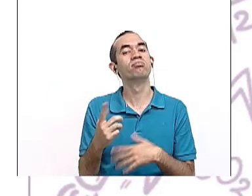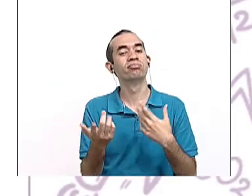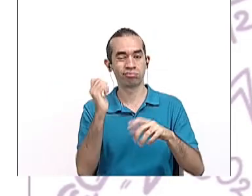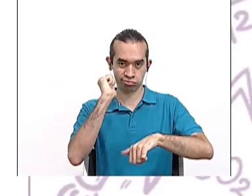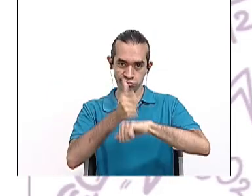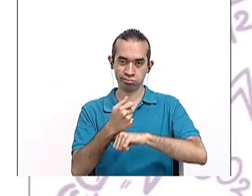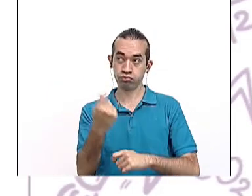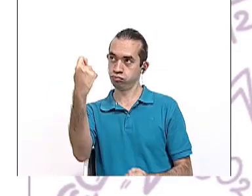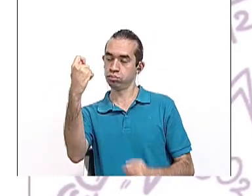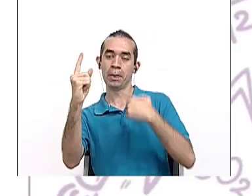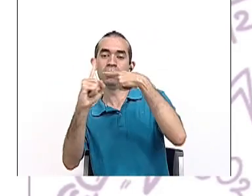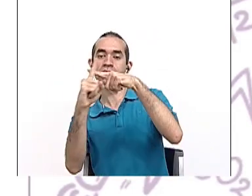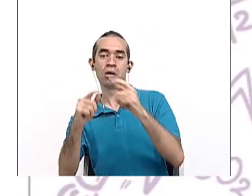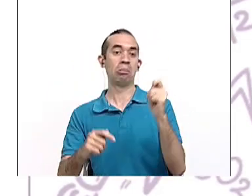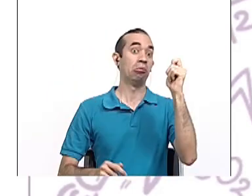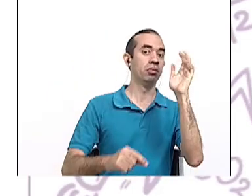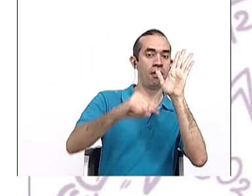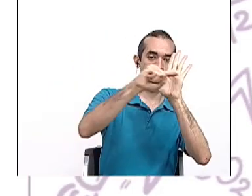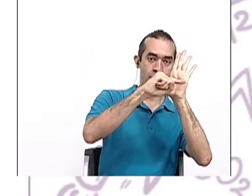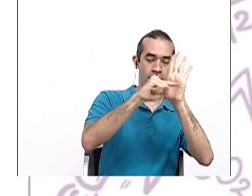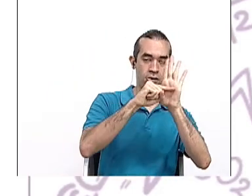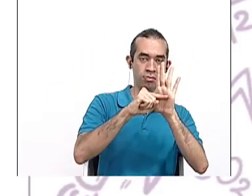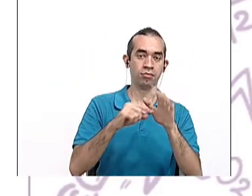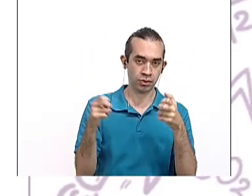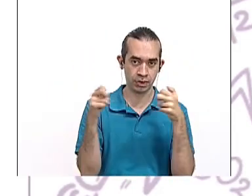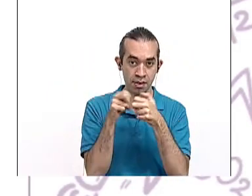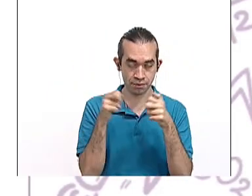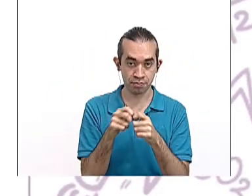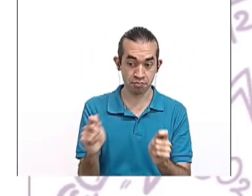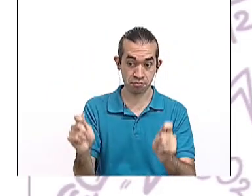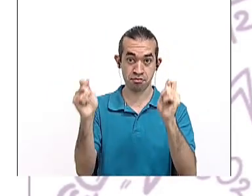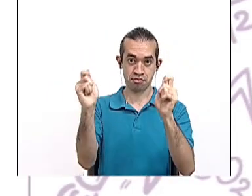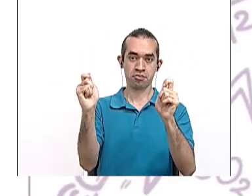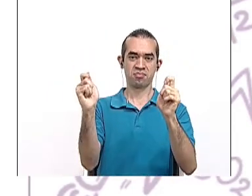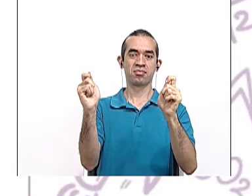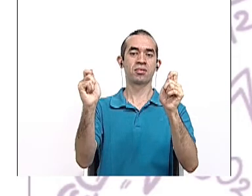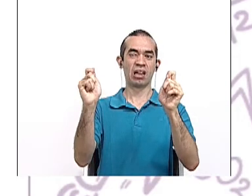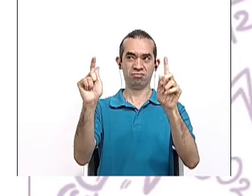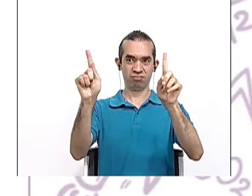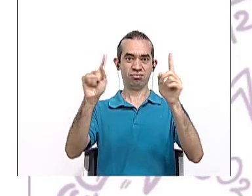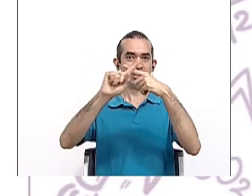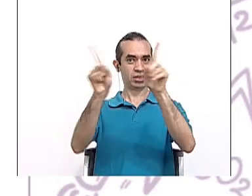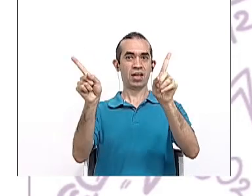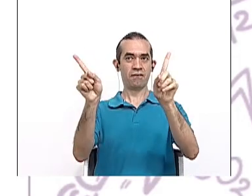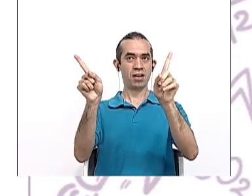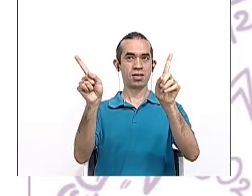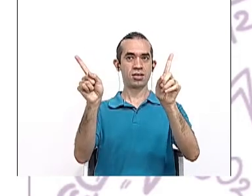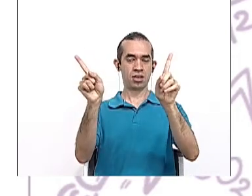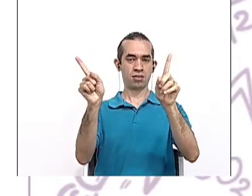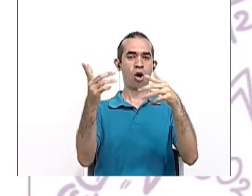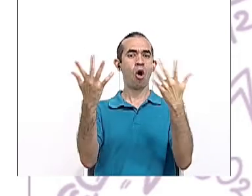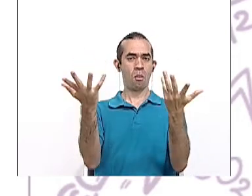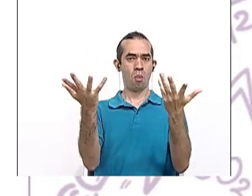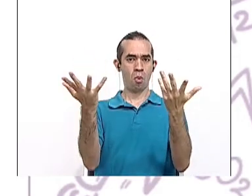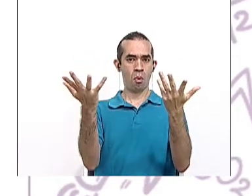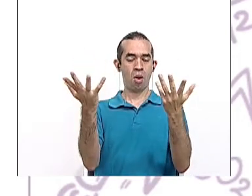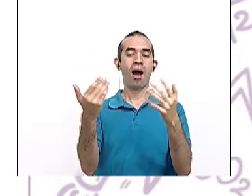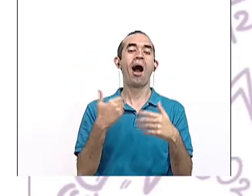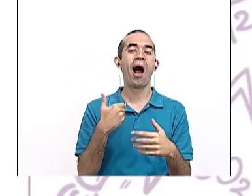la otra va a tener carga negativa. Ahora, esta diferencia de carga se va a ver reflejada en un